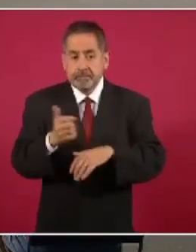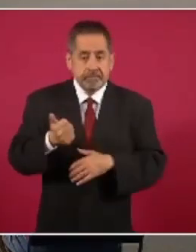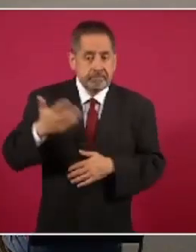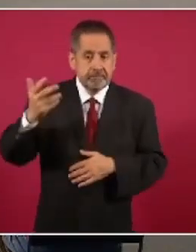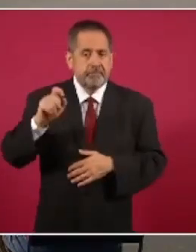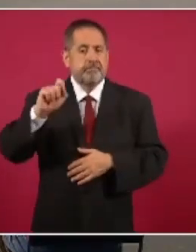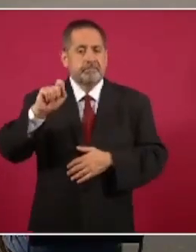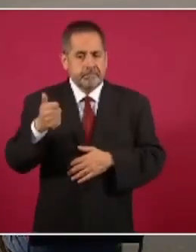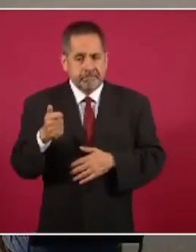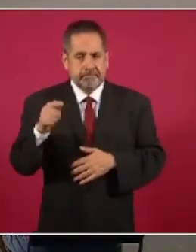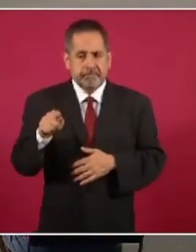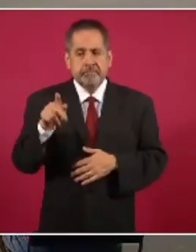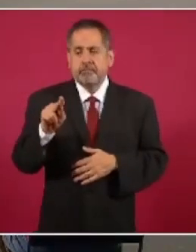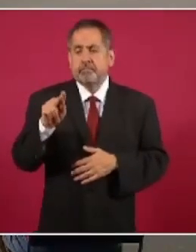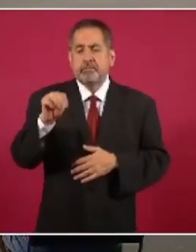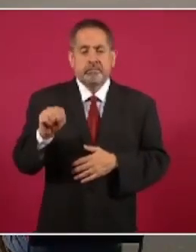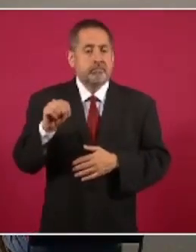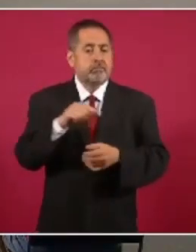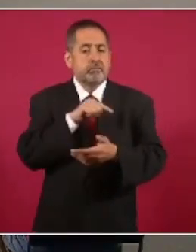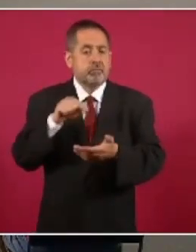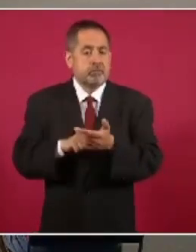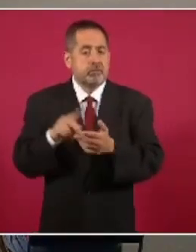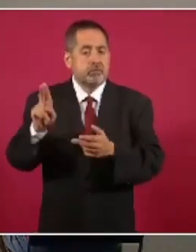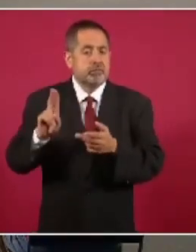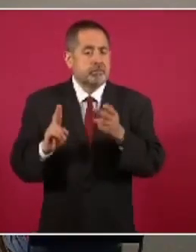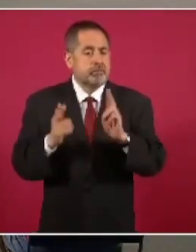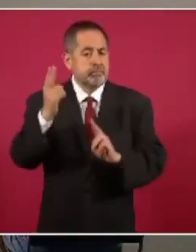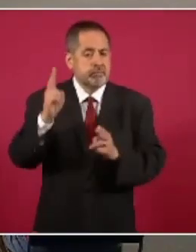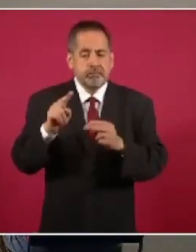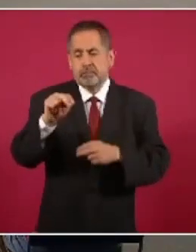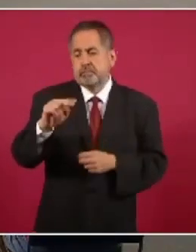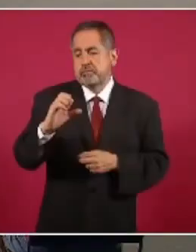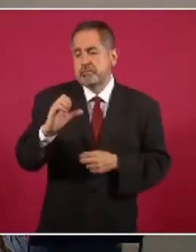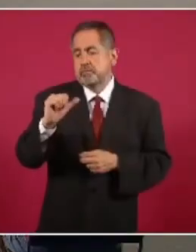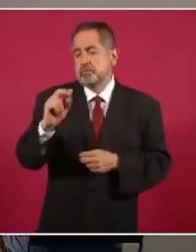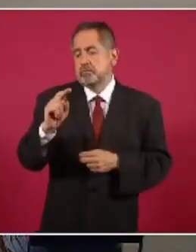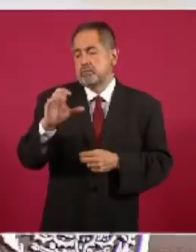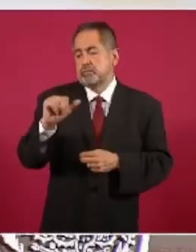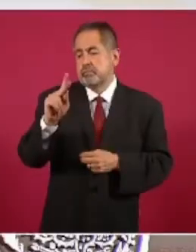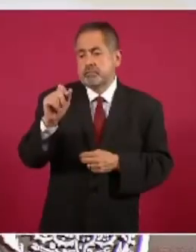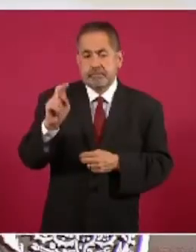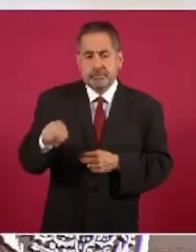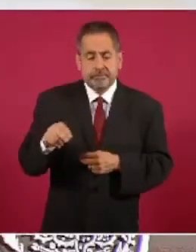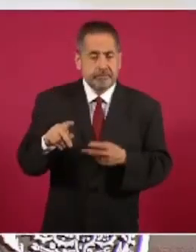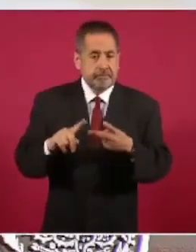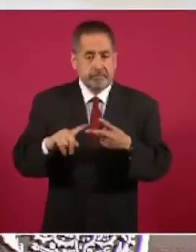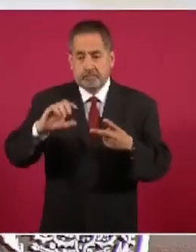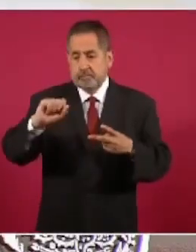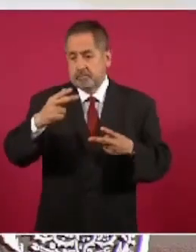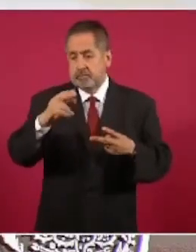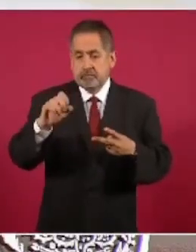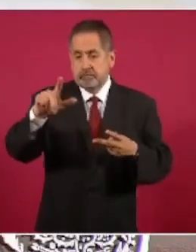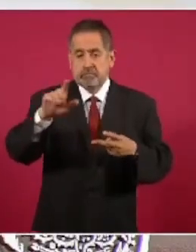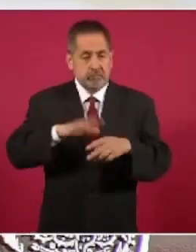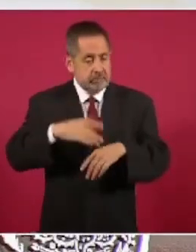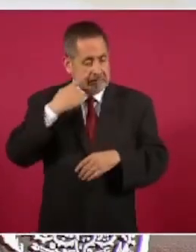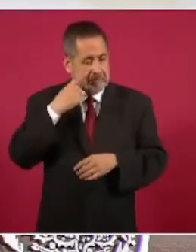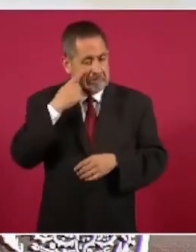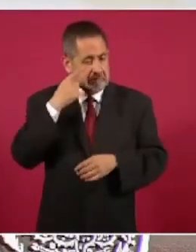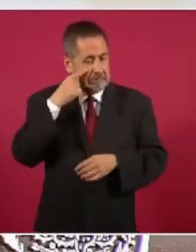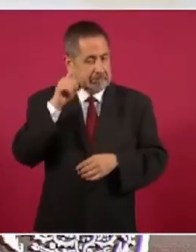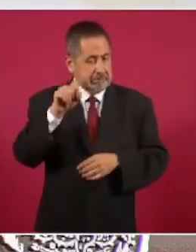pesos con 89 centavos en Naucalpan, en el Estado de México, de Shell, que les gusta hacer careros,